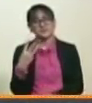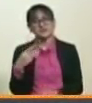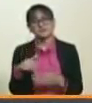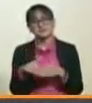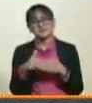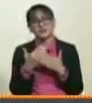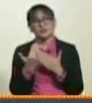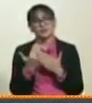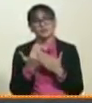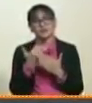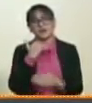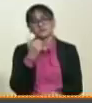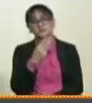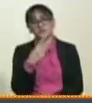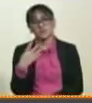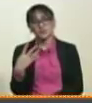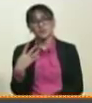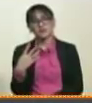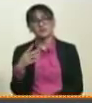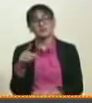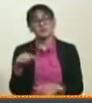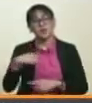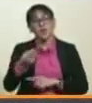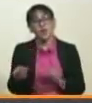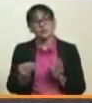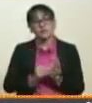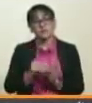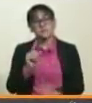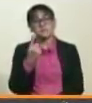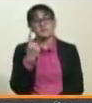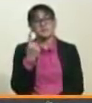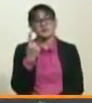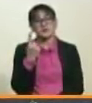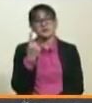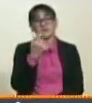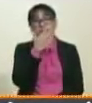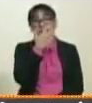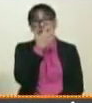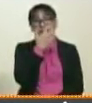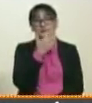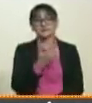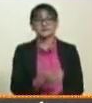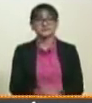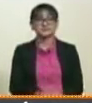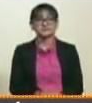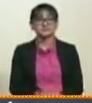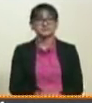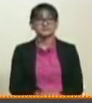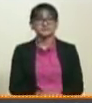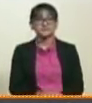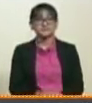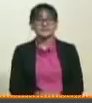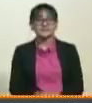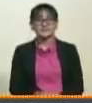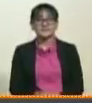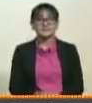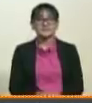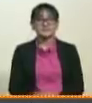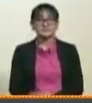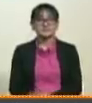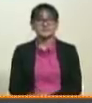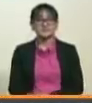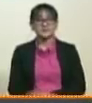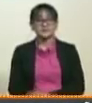madrugada para el 24 y después otra vez el primero cuando manu inescrupulosas que ya están identificadas y yo aprovecho la oportunidad que me está dando de tve